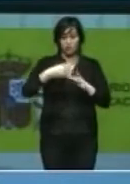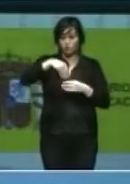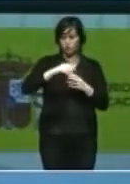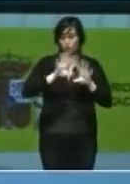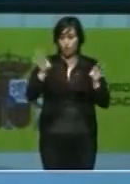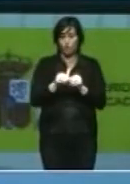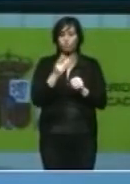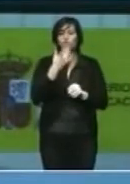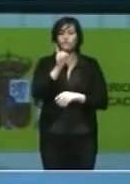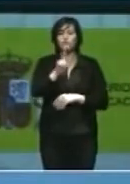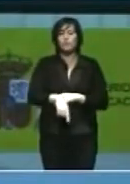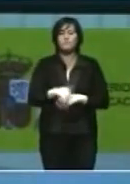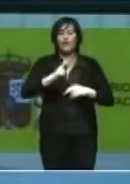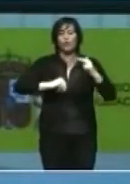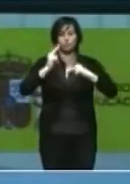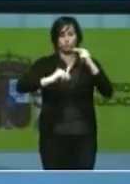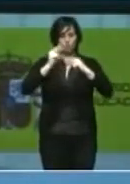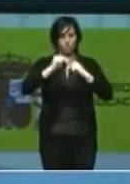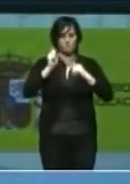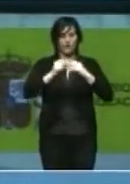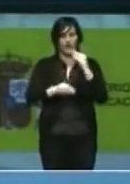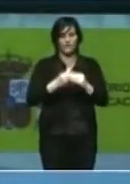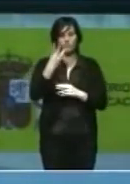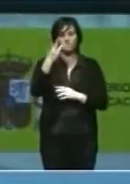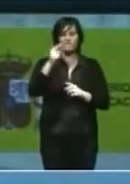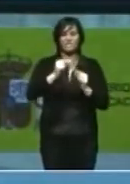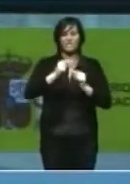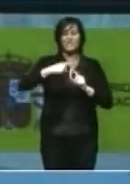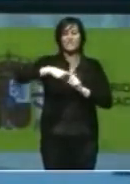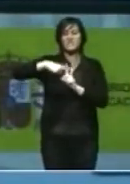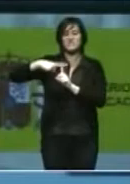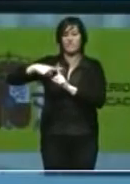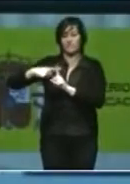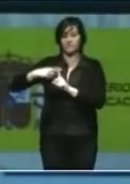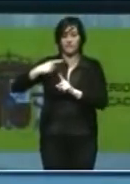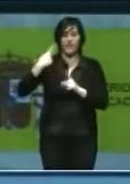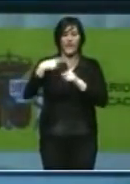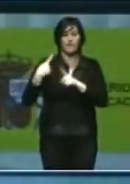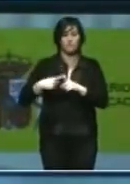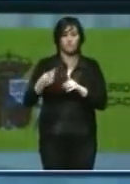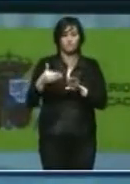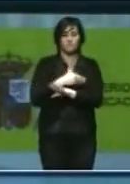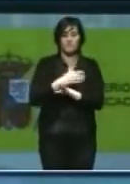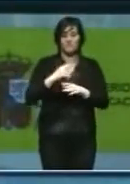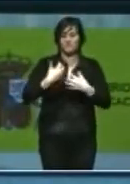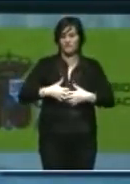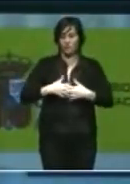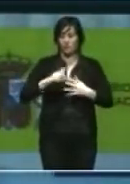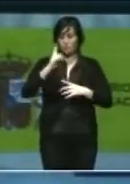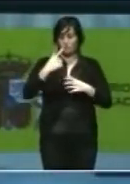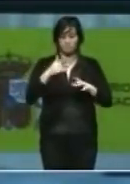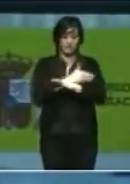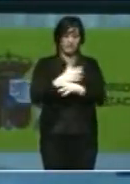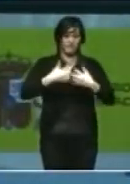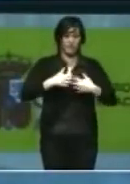sino también a la construcción, es decir, estableciendo 3 niveles de elementos prefabricados. Por un lado, la prefabricación de